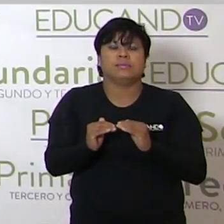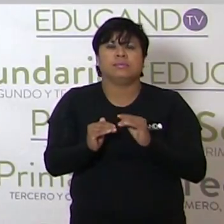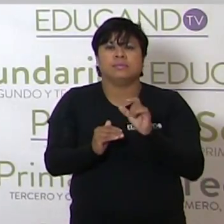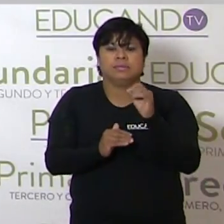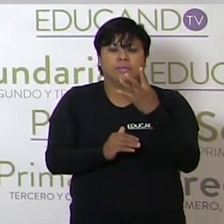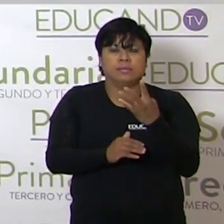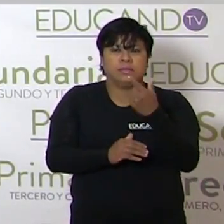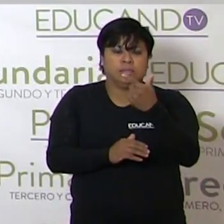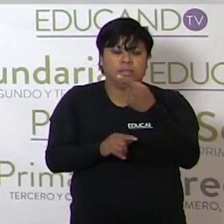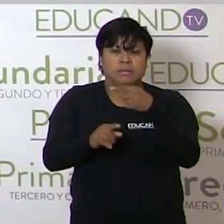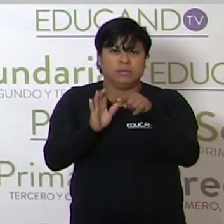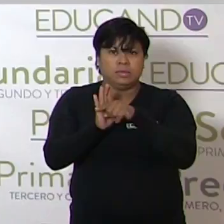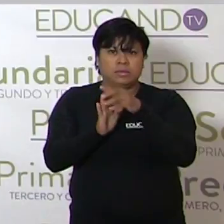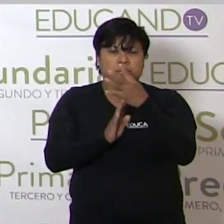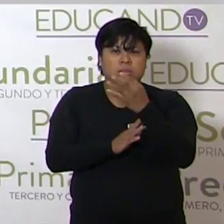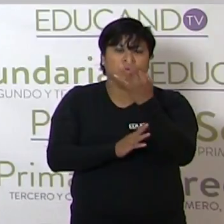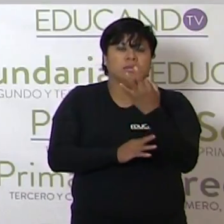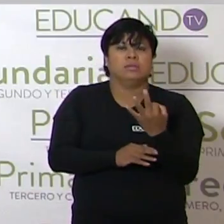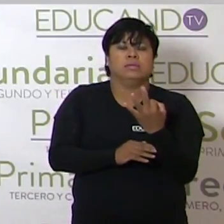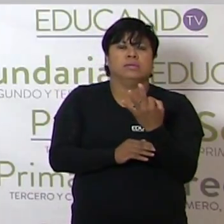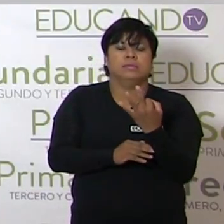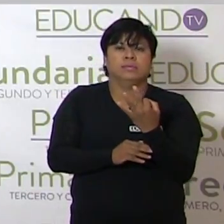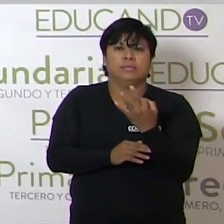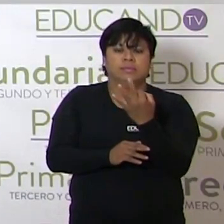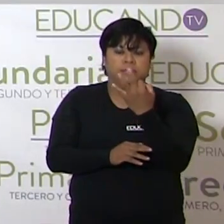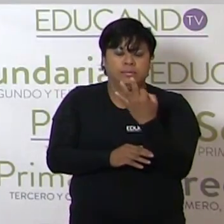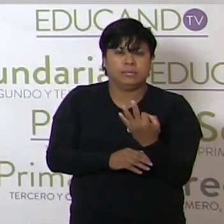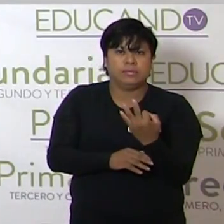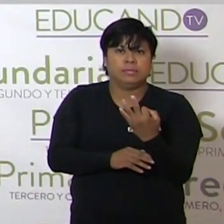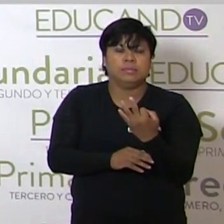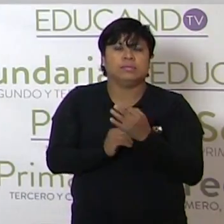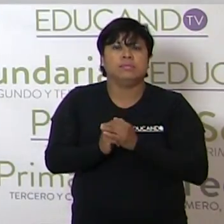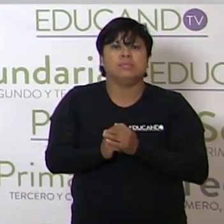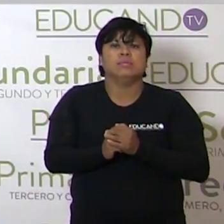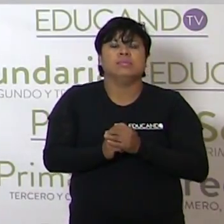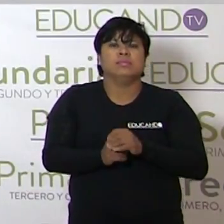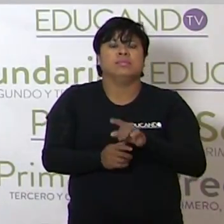7 menos 4 serían 3